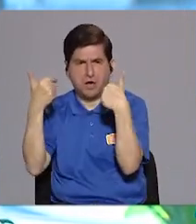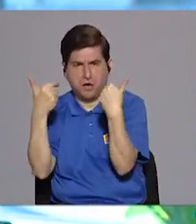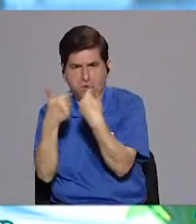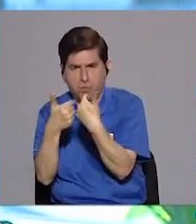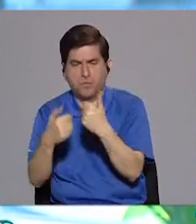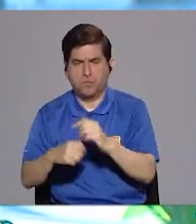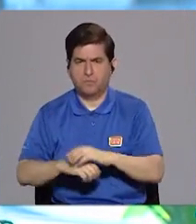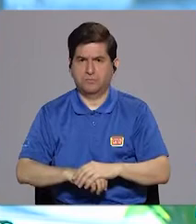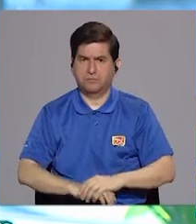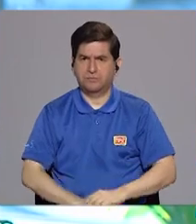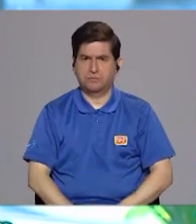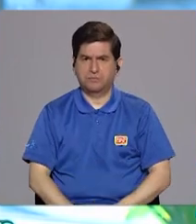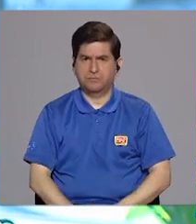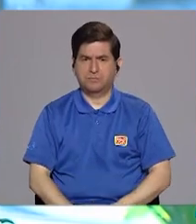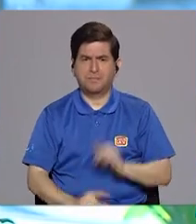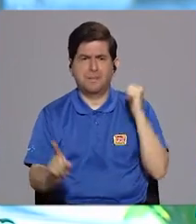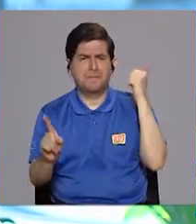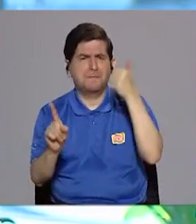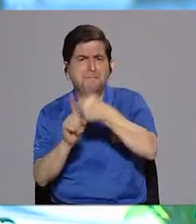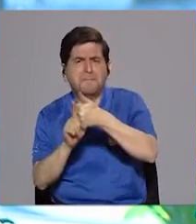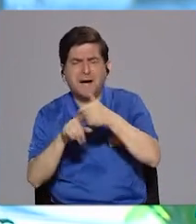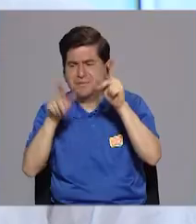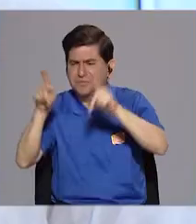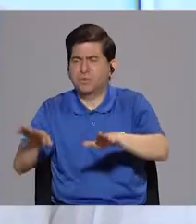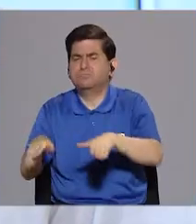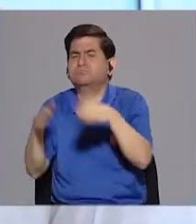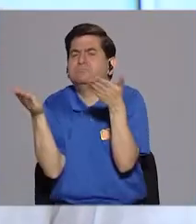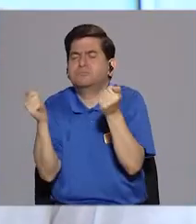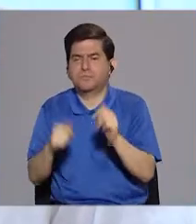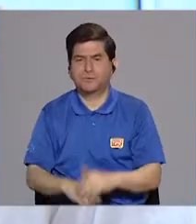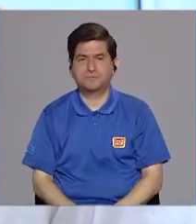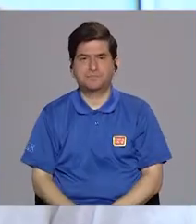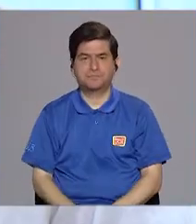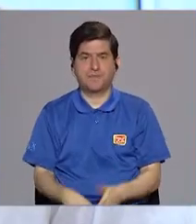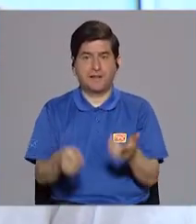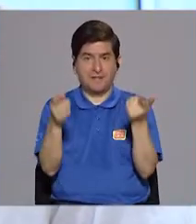Sí. ¿Qué impacto tiene en esas personas? Bueno, de hecho,